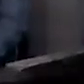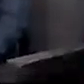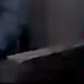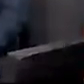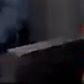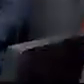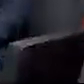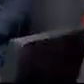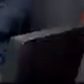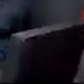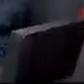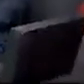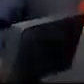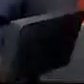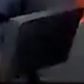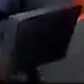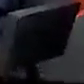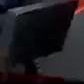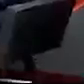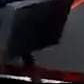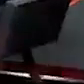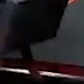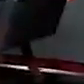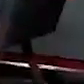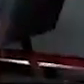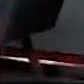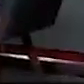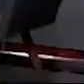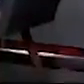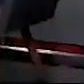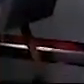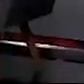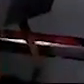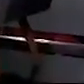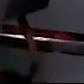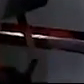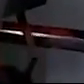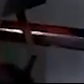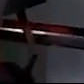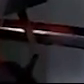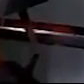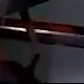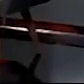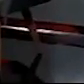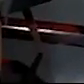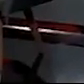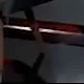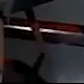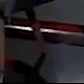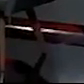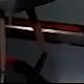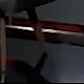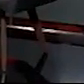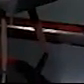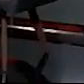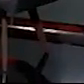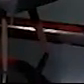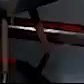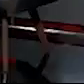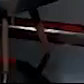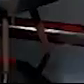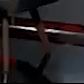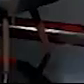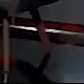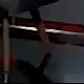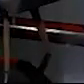secretario de educación pública en el estado de tlaxcala manuel camacho higareda que le doy la más cordial bienvenida secretario cómo